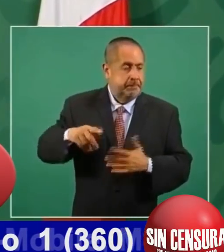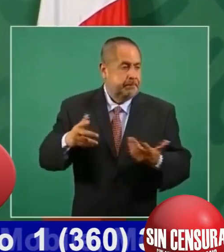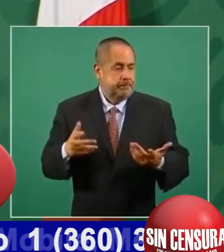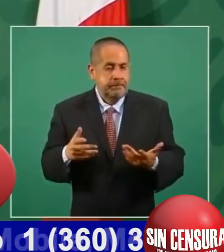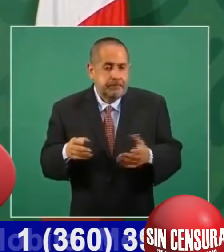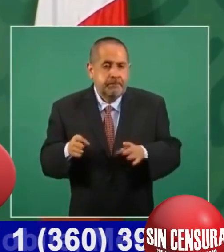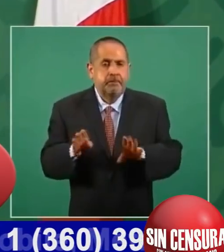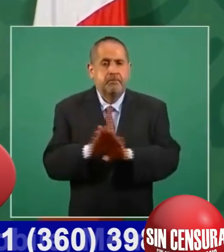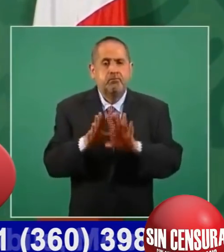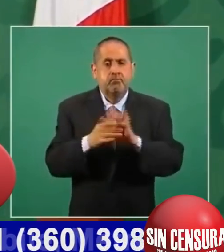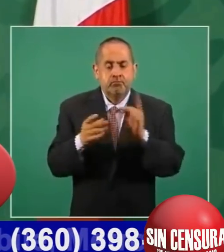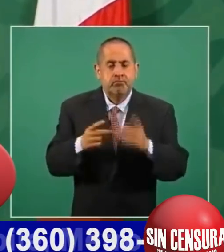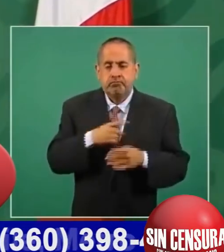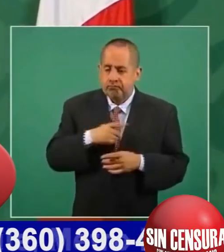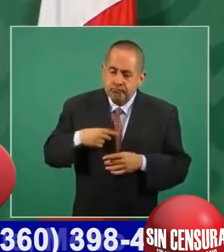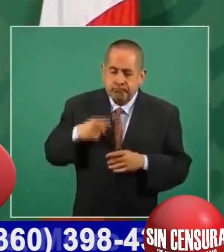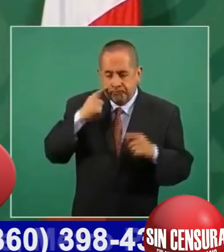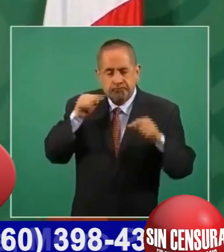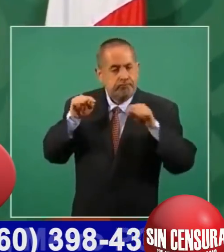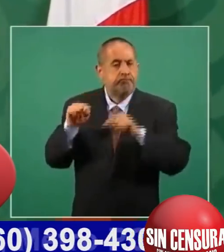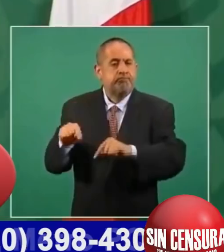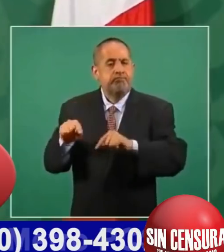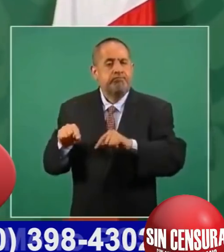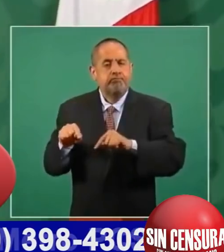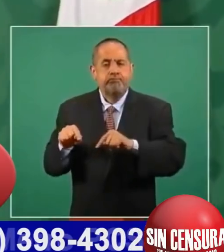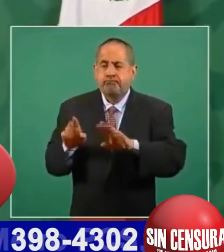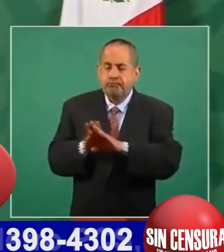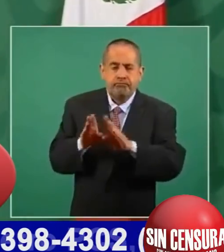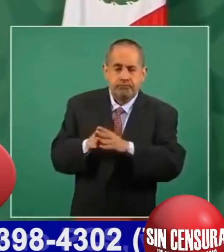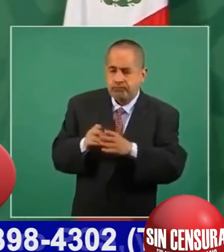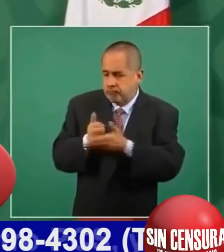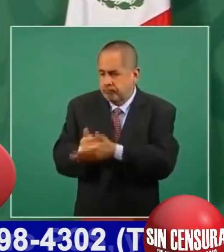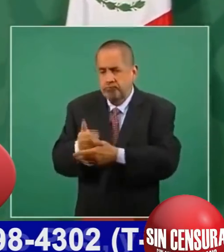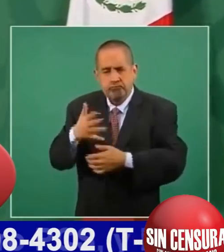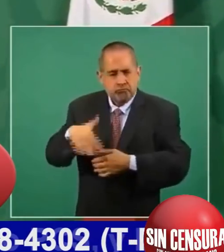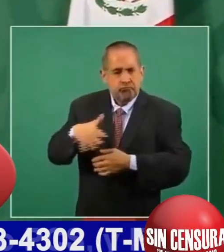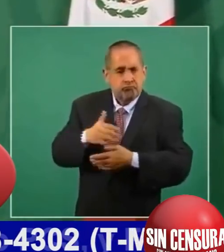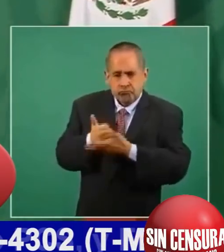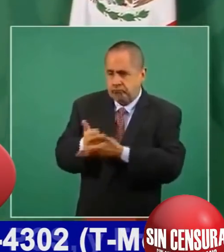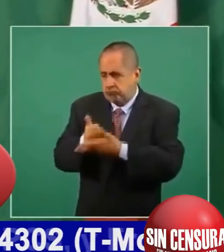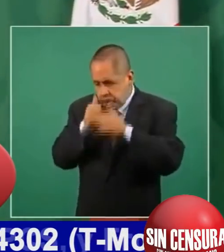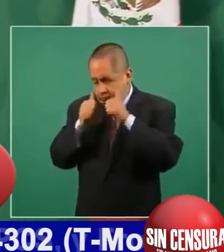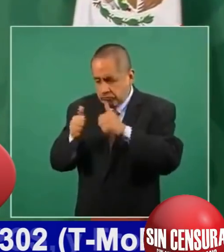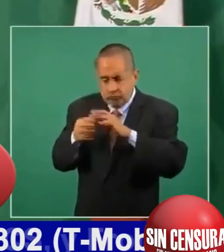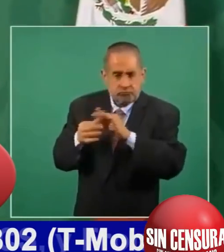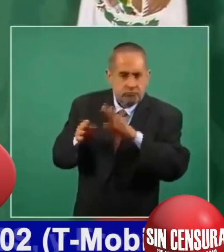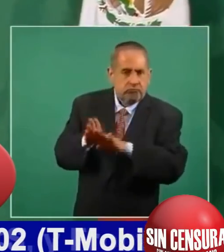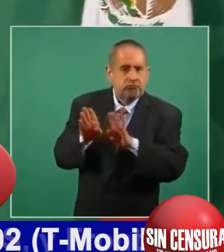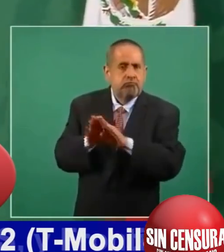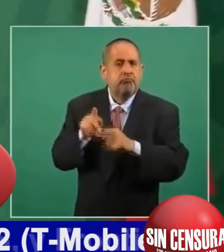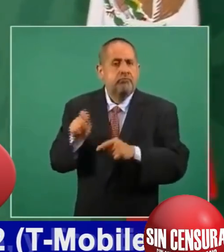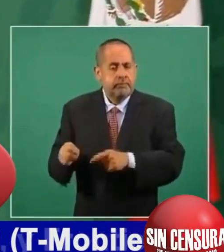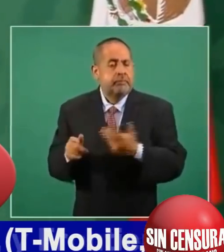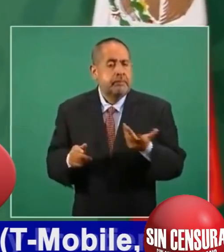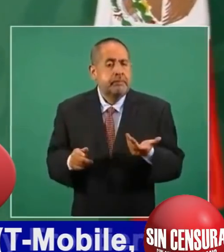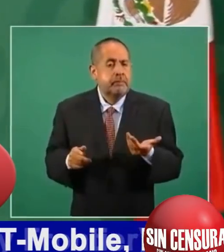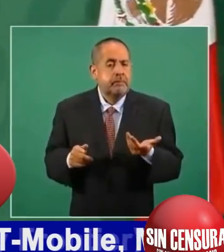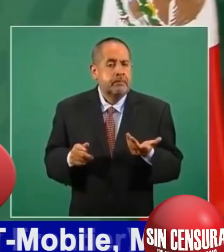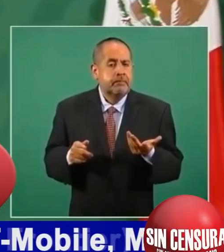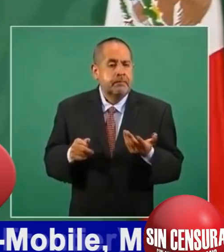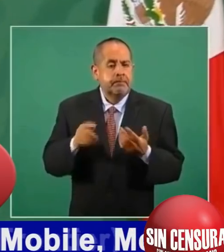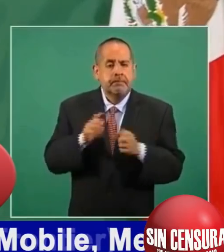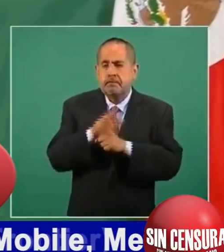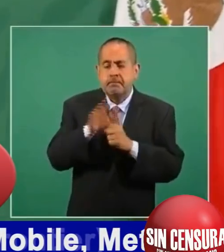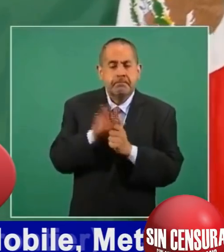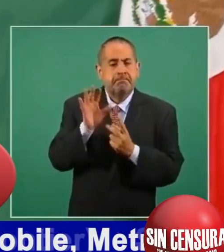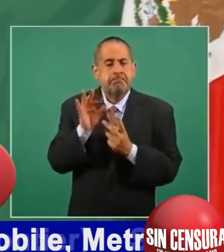pero se tiene que ir buscando la forma de que haya